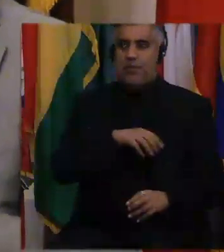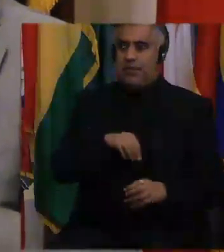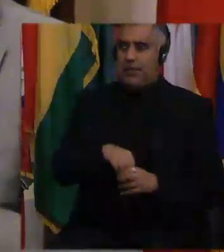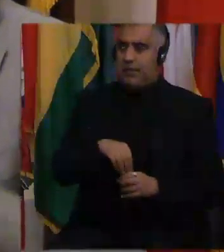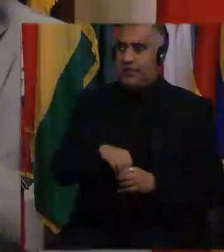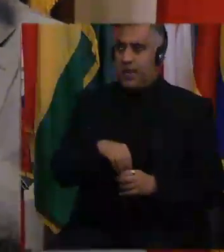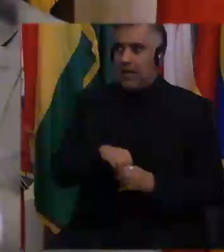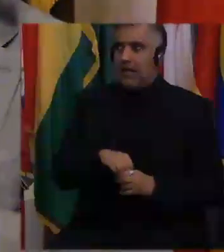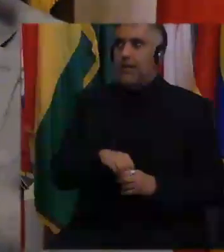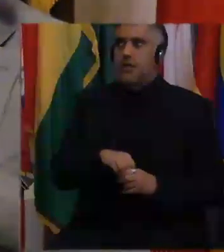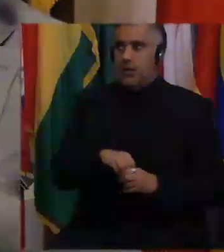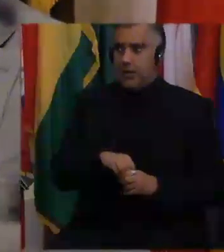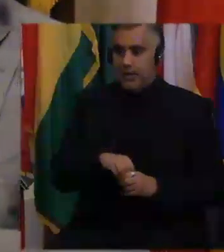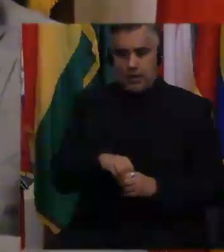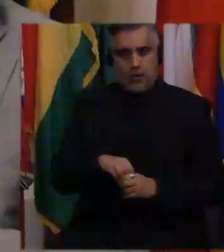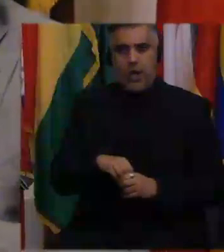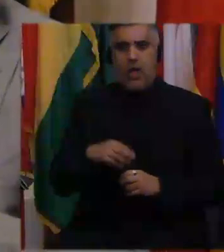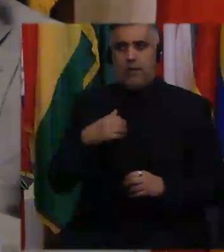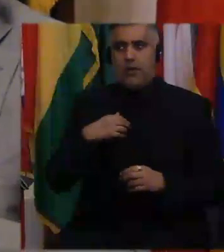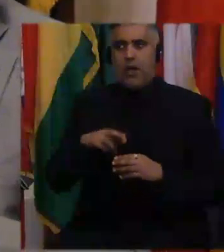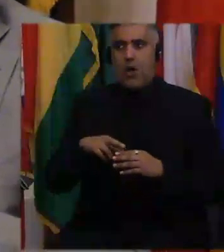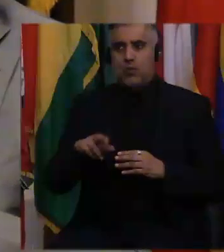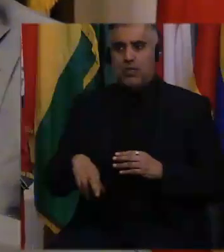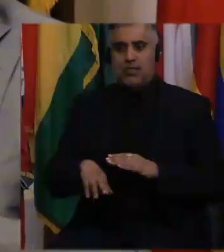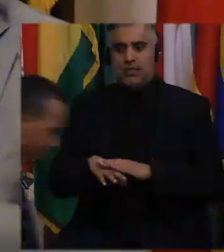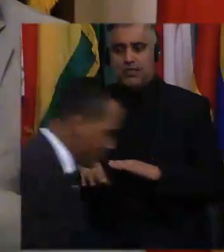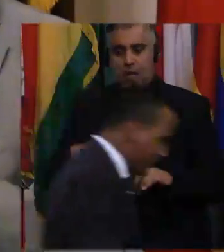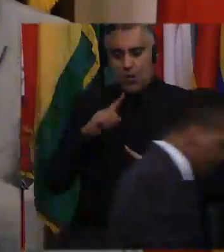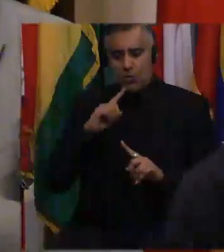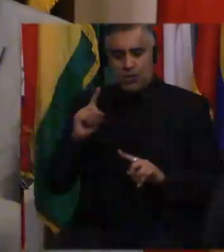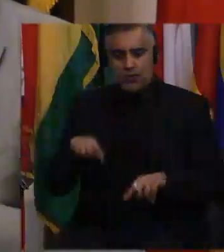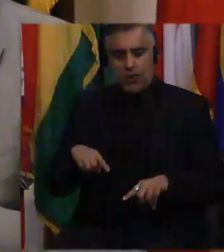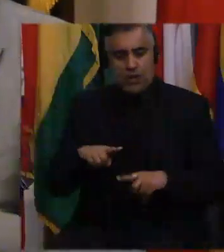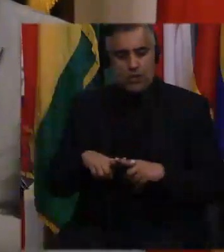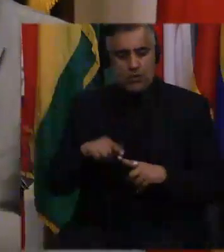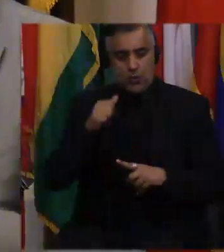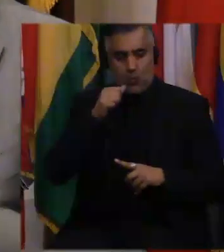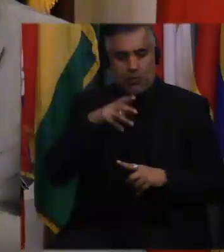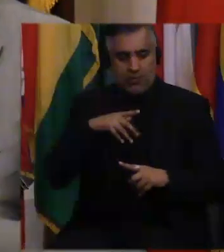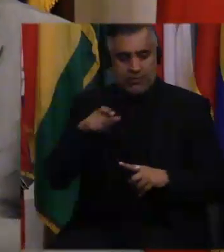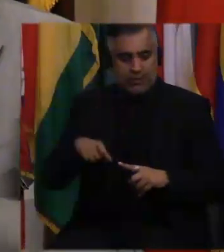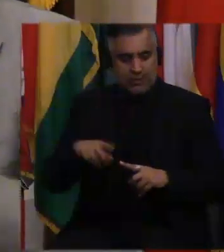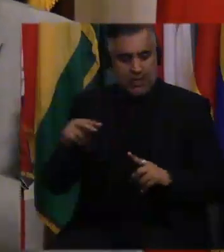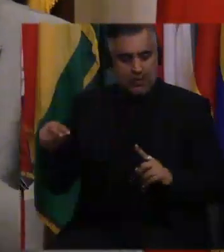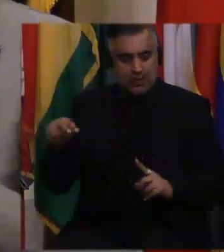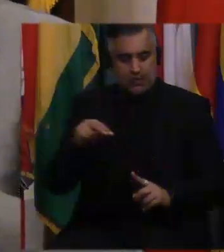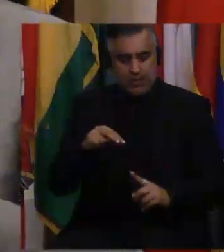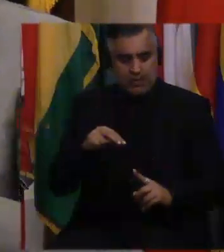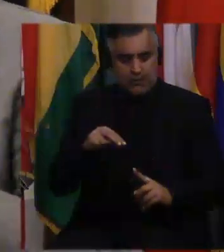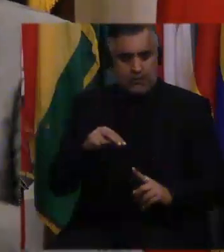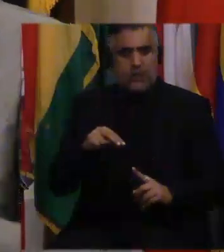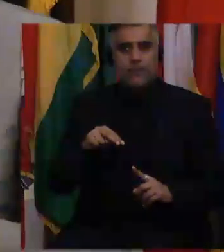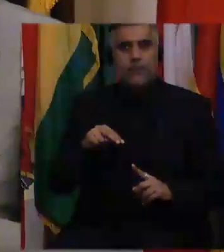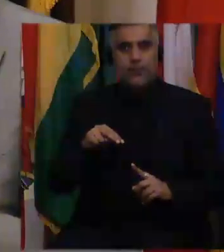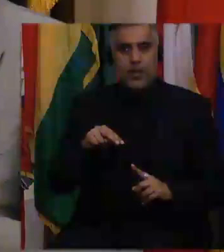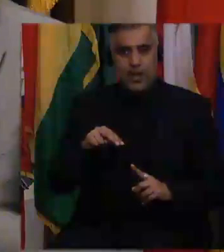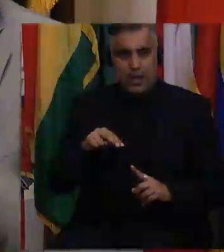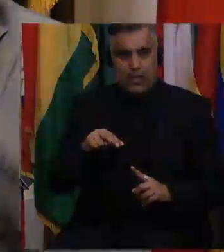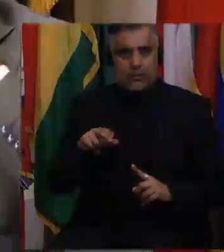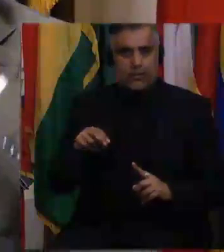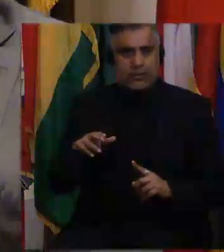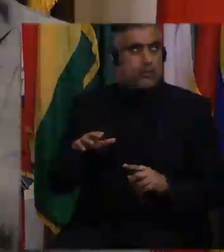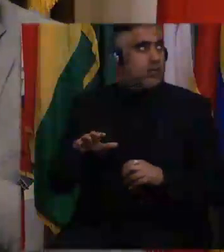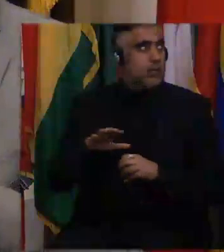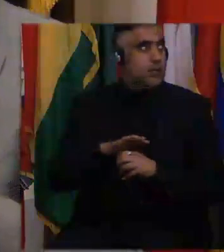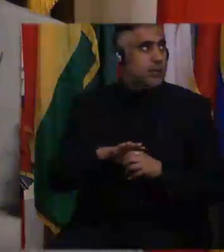las necesidades o el enfoque de género o la perspectiva de las mujeres. Los espacios son muy ocupados hegemónicamente por los